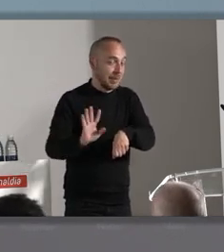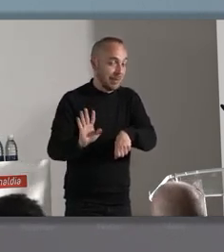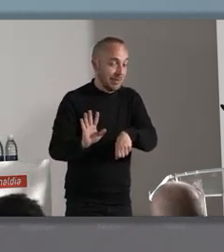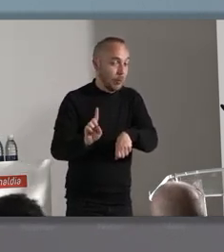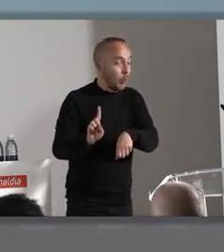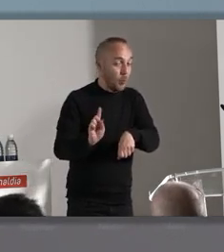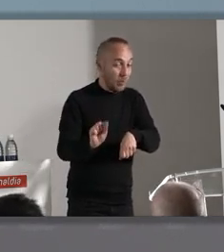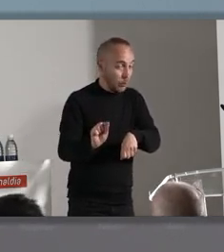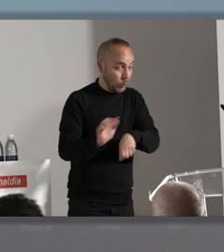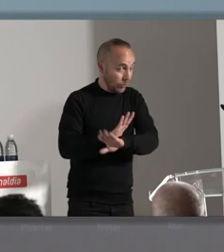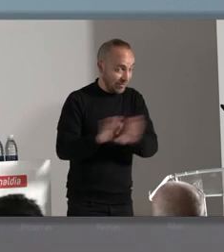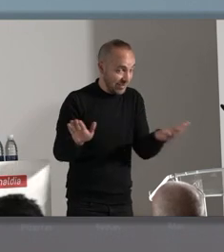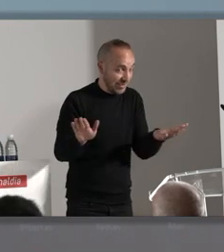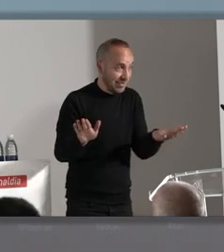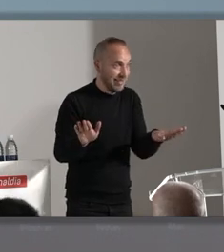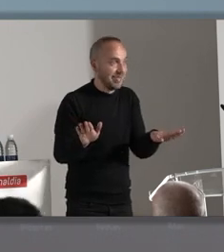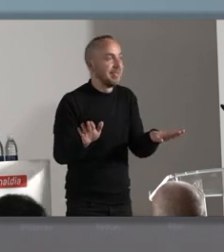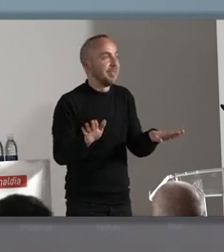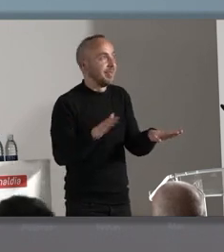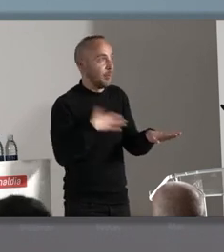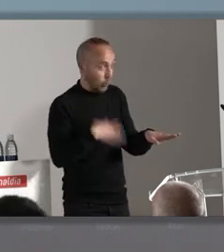ser? Sí. ¿Sí?